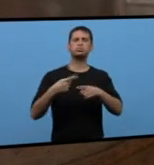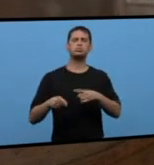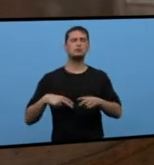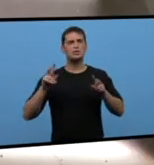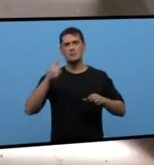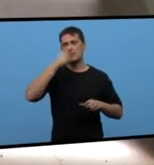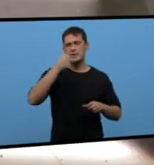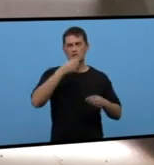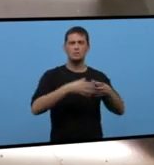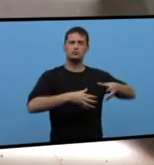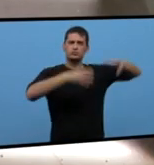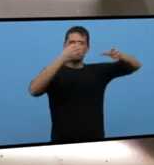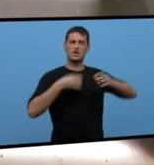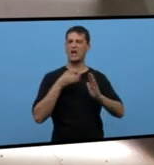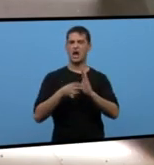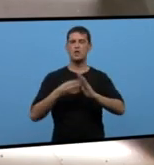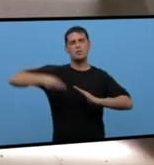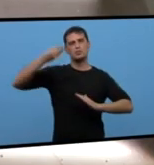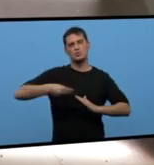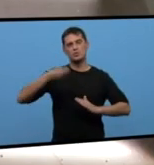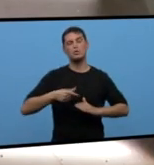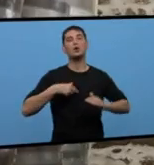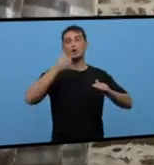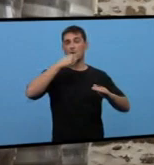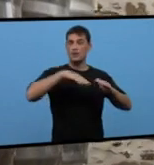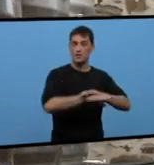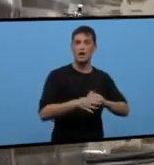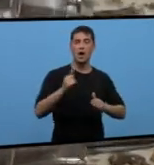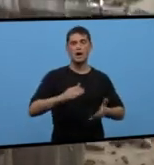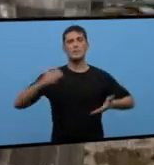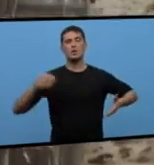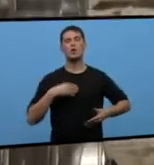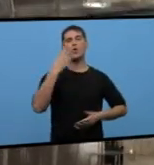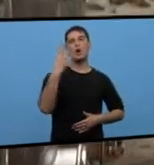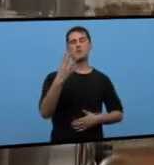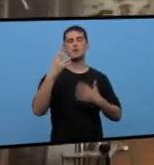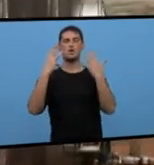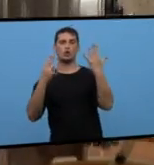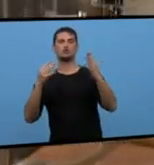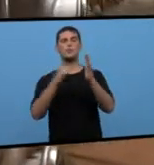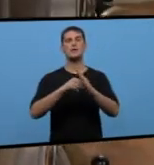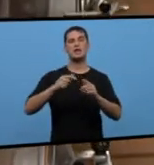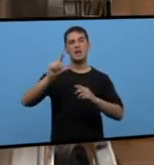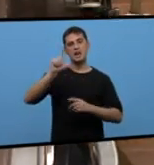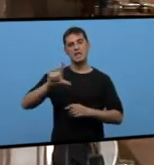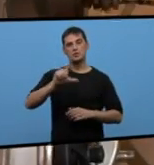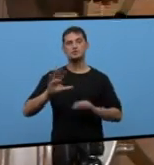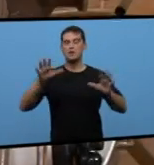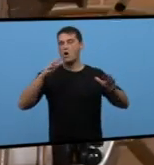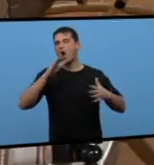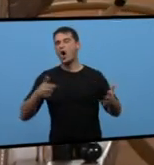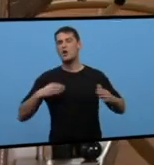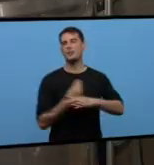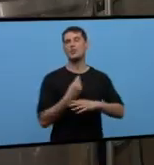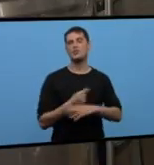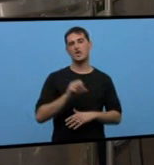para a elaboración de viños ca máis alta calidade. A adega ten unha capacidade para 48.000 litros, aínda que na actualidade estánse a producir 14.000. Pois isto